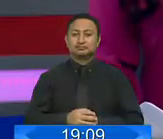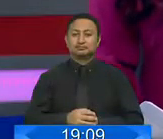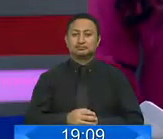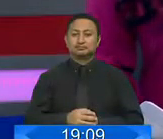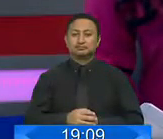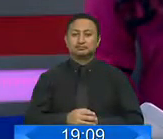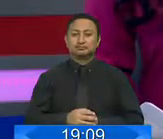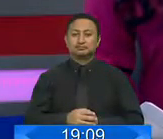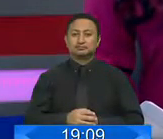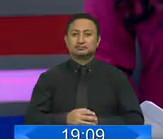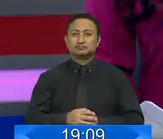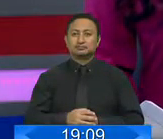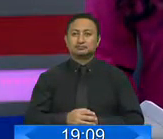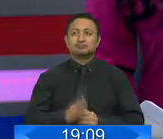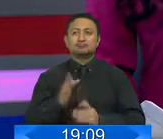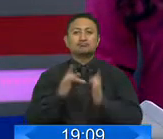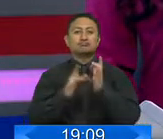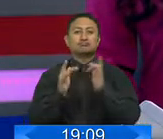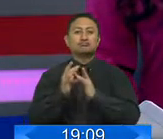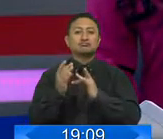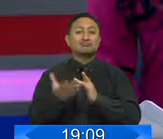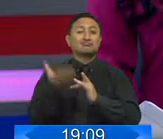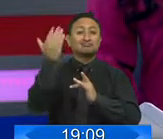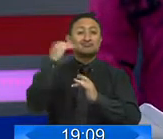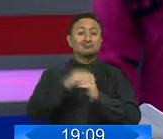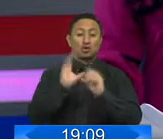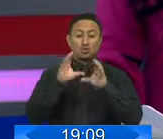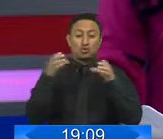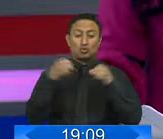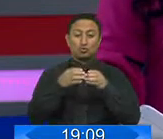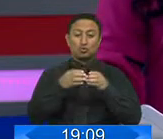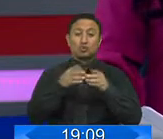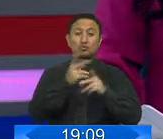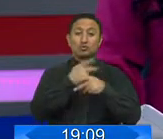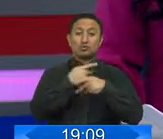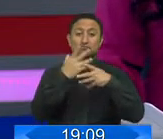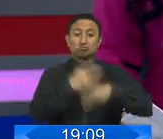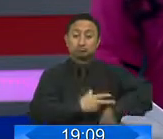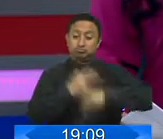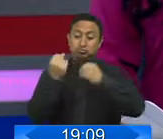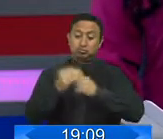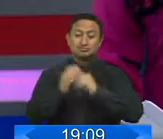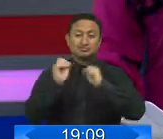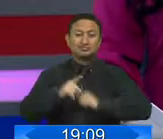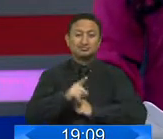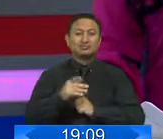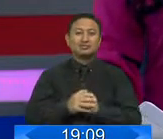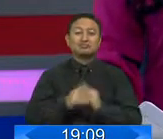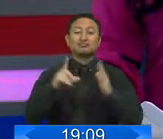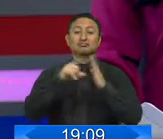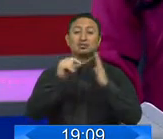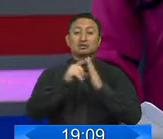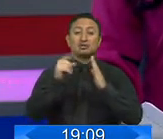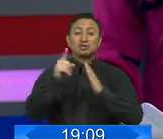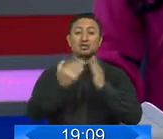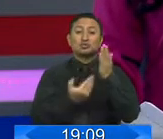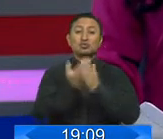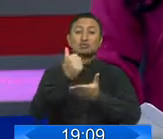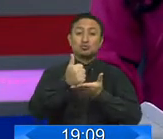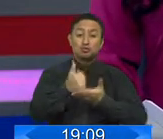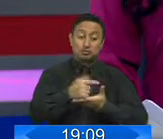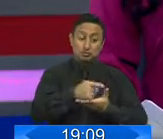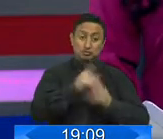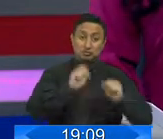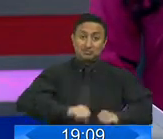Desde los últimos días del mes de abril, el gremio de exportadores podrá acogerse al beneficio impuesto por el servicio de rentas internas, el cual